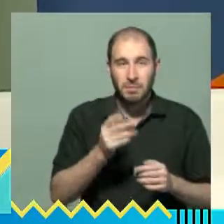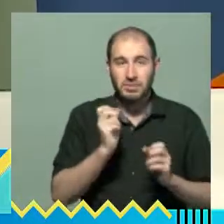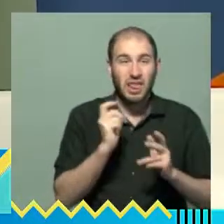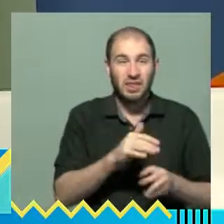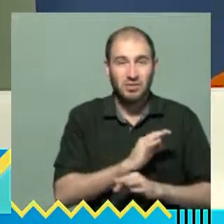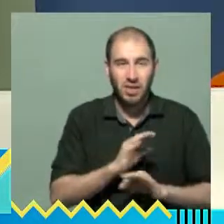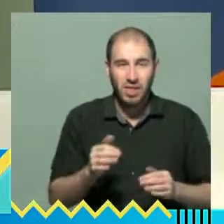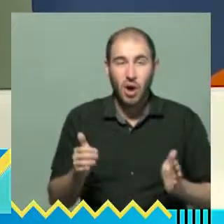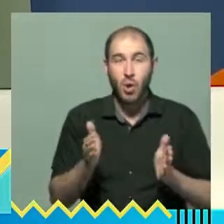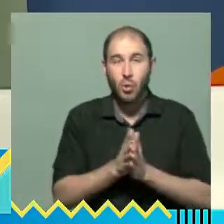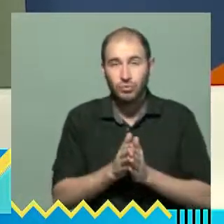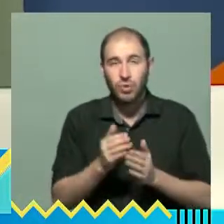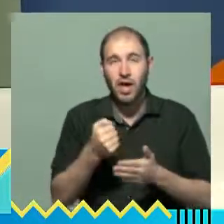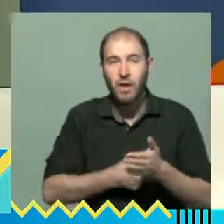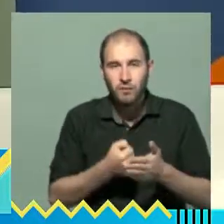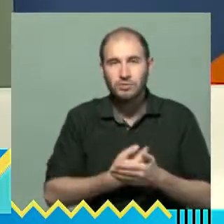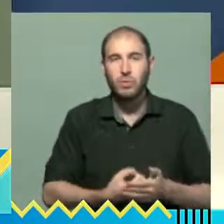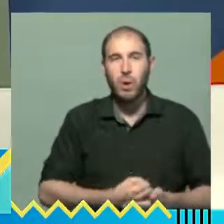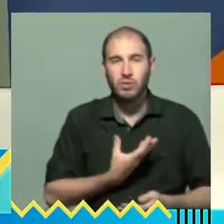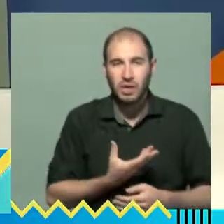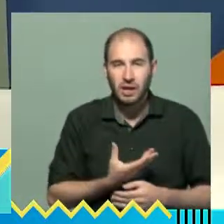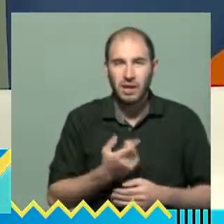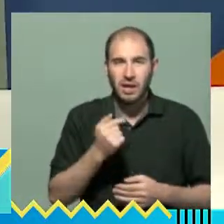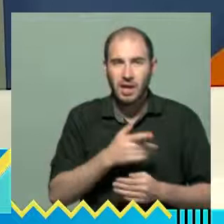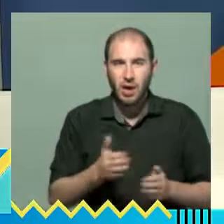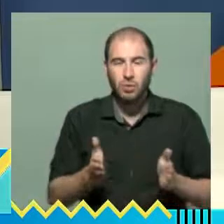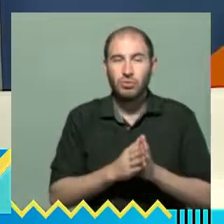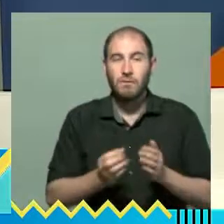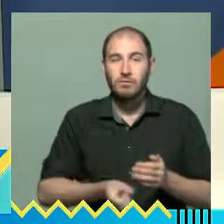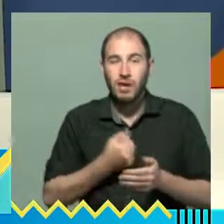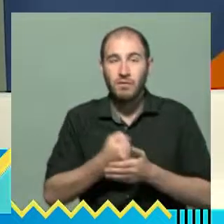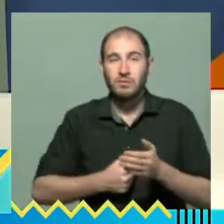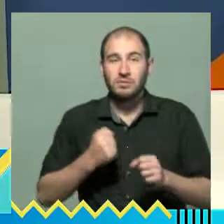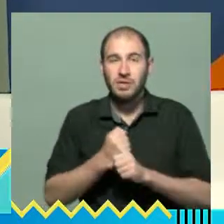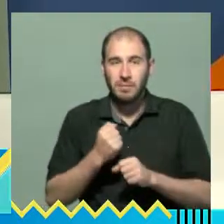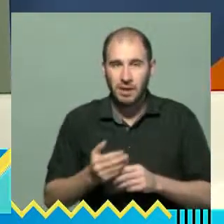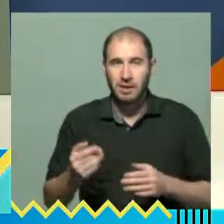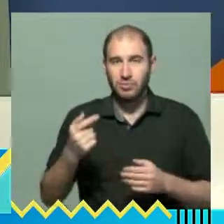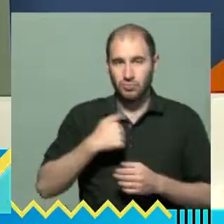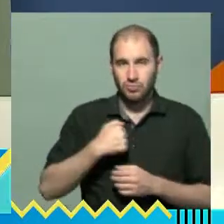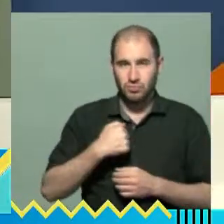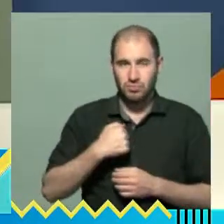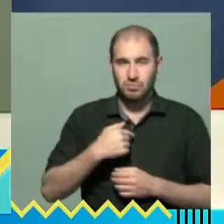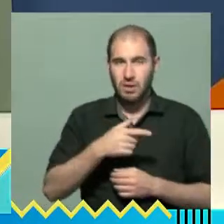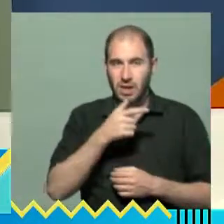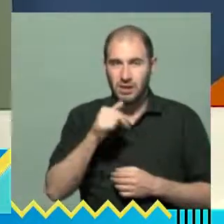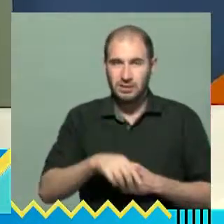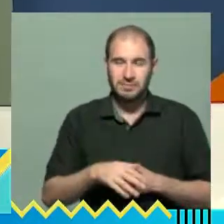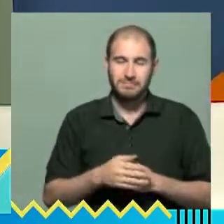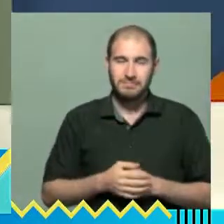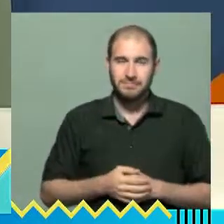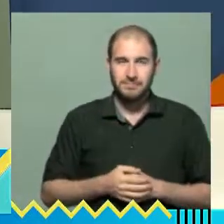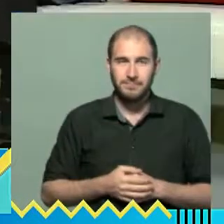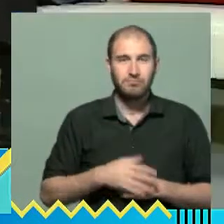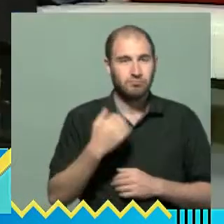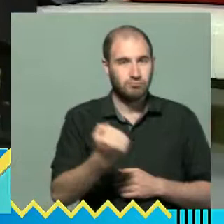dijo que junto a ese esfuerzo y a esa voluntad tenía que unir la voluntad y el esfuerzo de trabajar en sí mismo. Entonces el mercado no se lo reconoce.